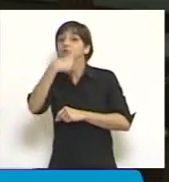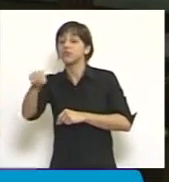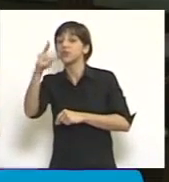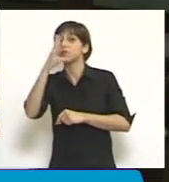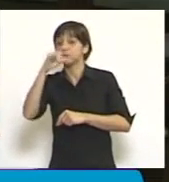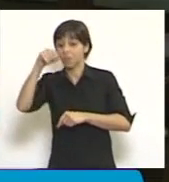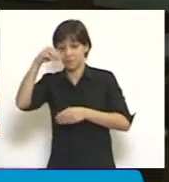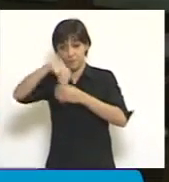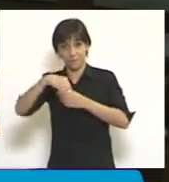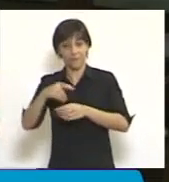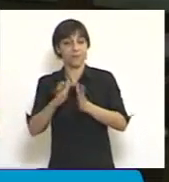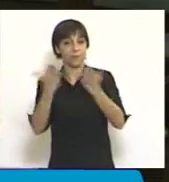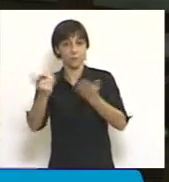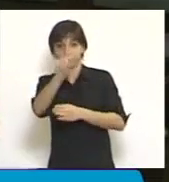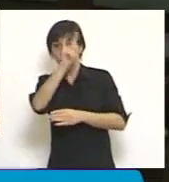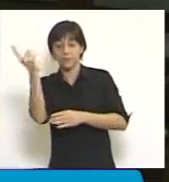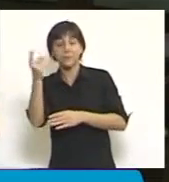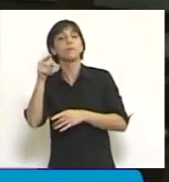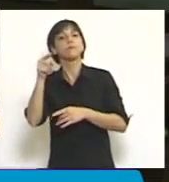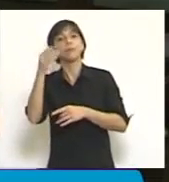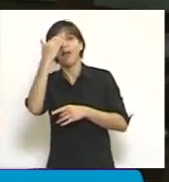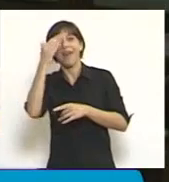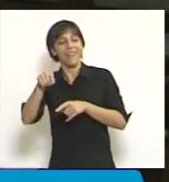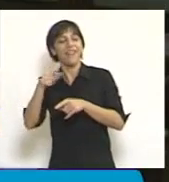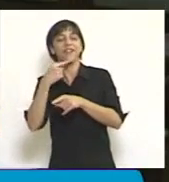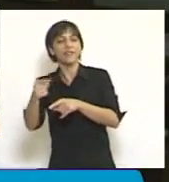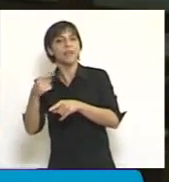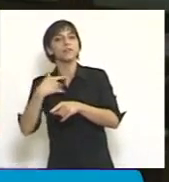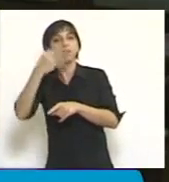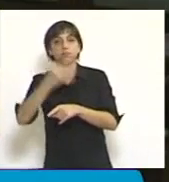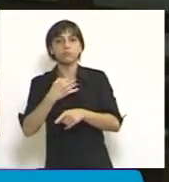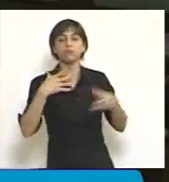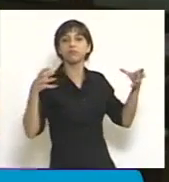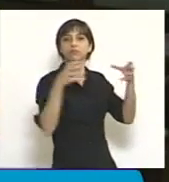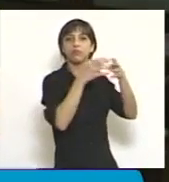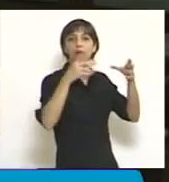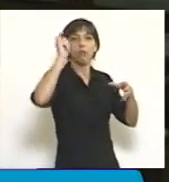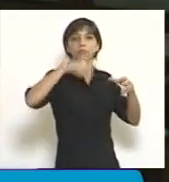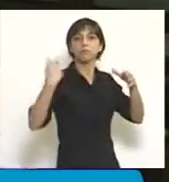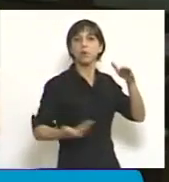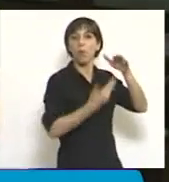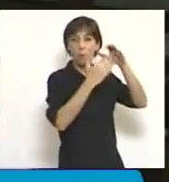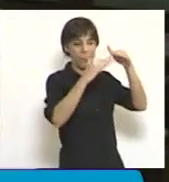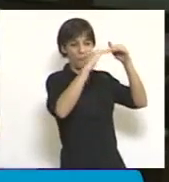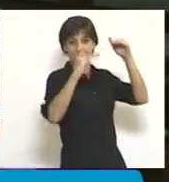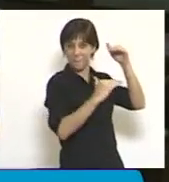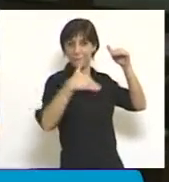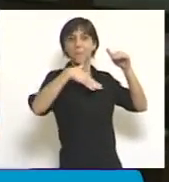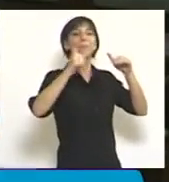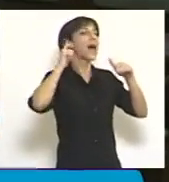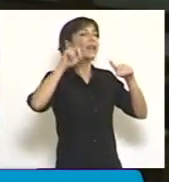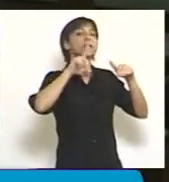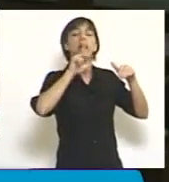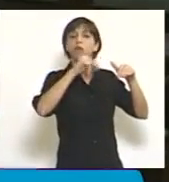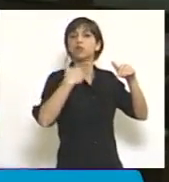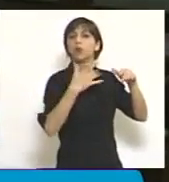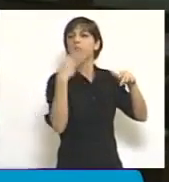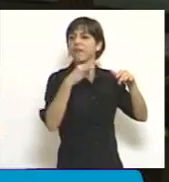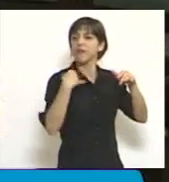eso lo torna inconstitucional. Y en ese sentido, recuerdo que de acuerdo con el